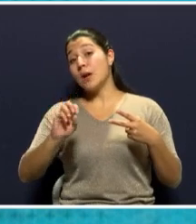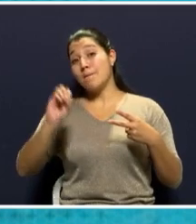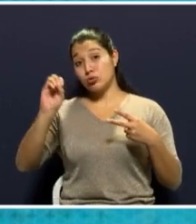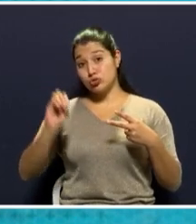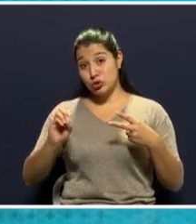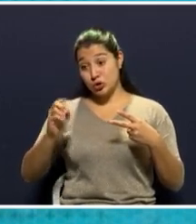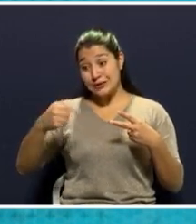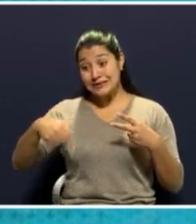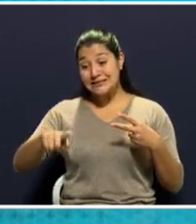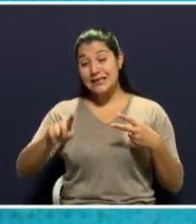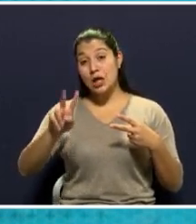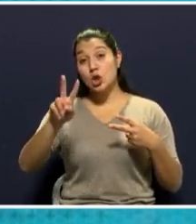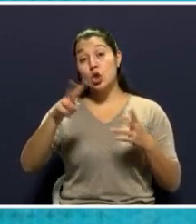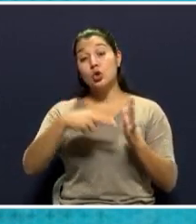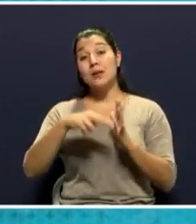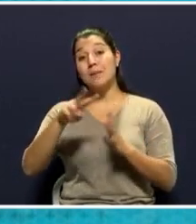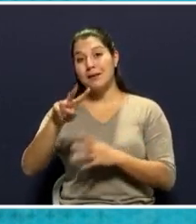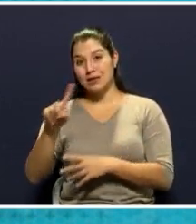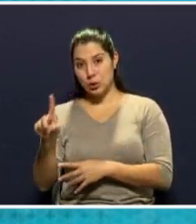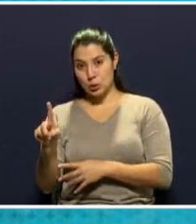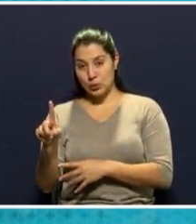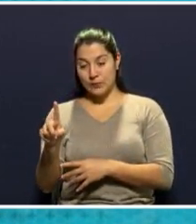en el 2021, estarían